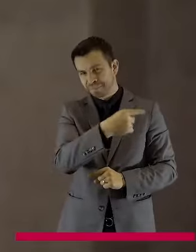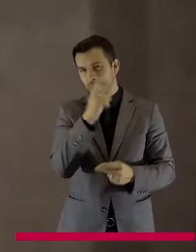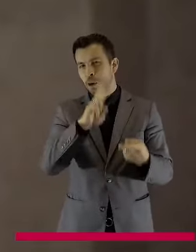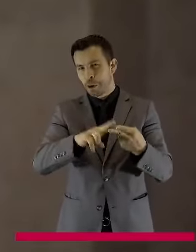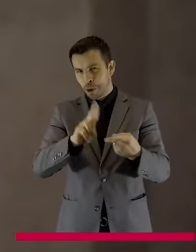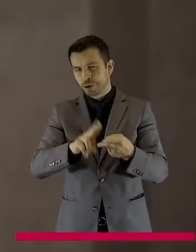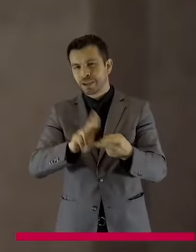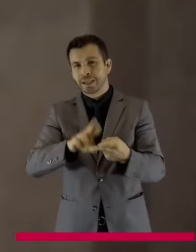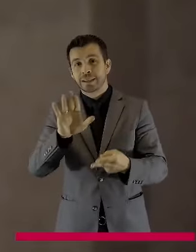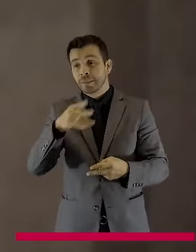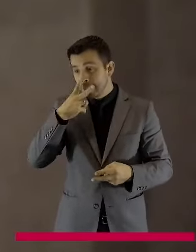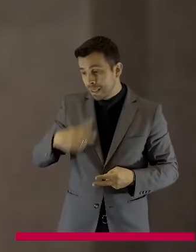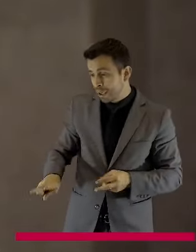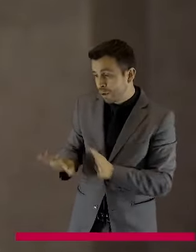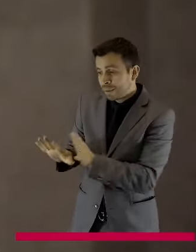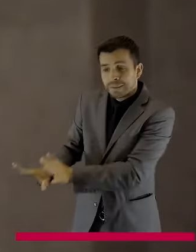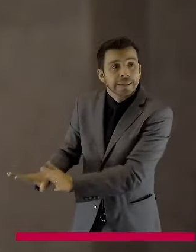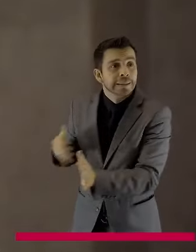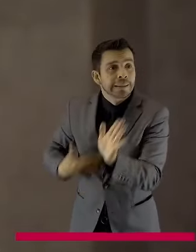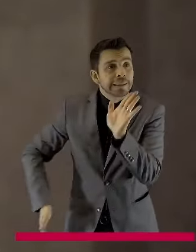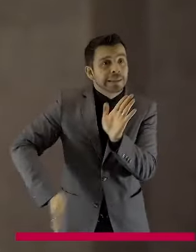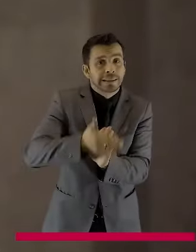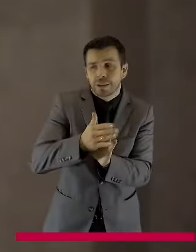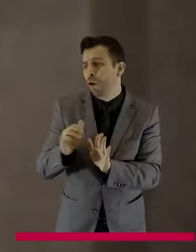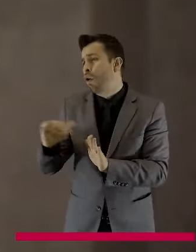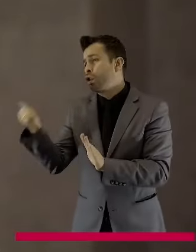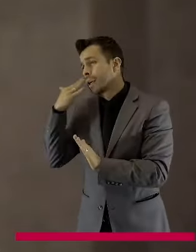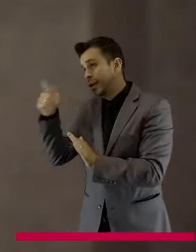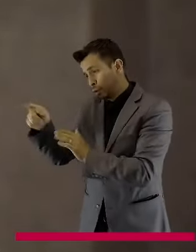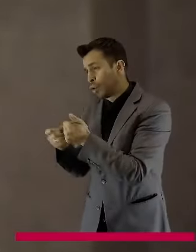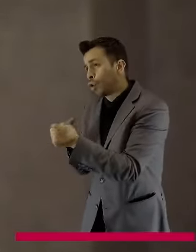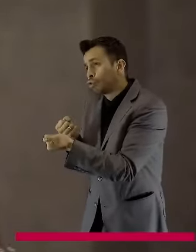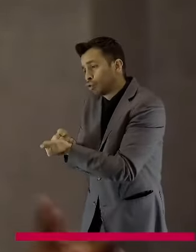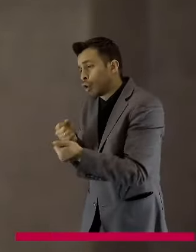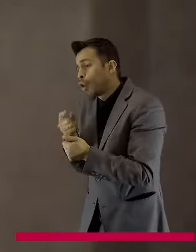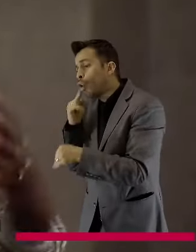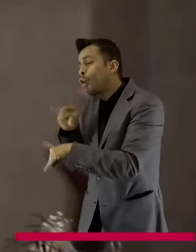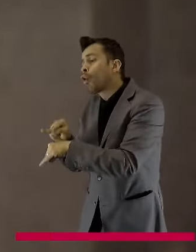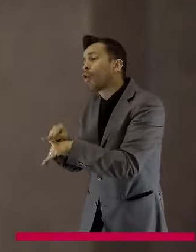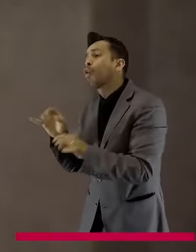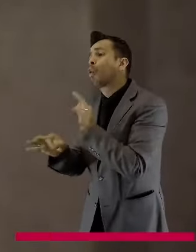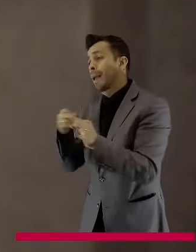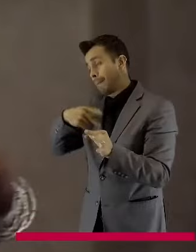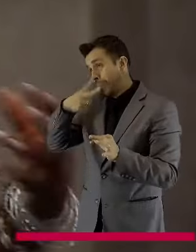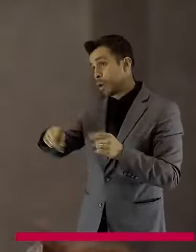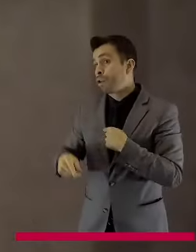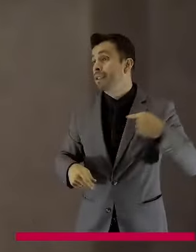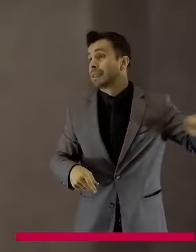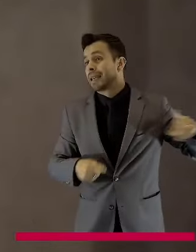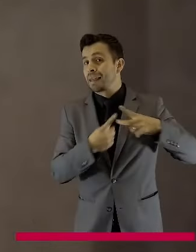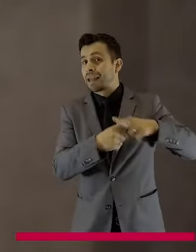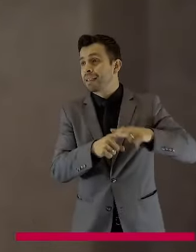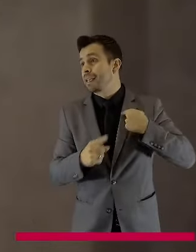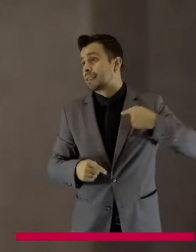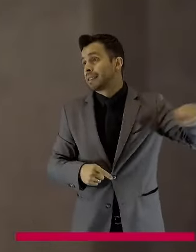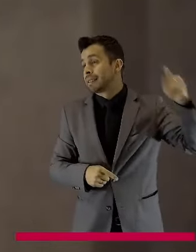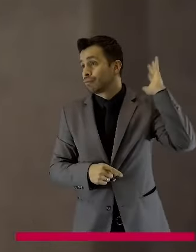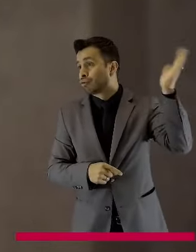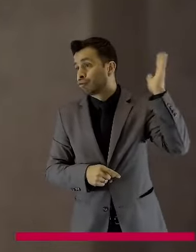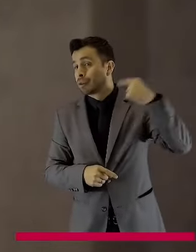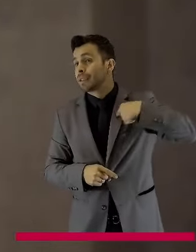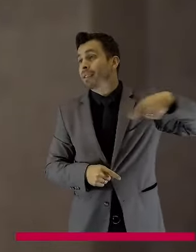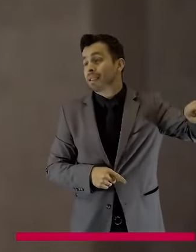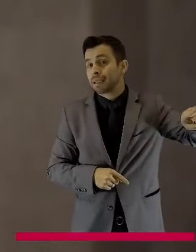tener que dejar sus hijos abandonados al cuidado de otras personas para dedicarse a ir al taller, a la conversación. Sin